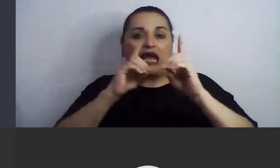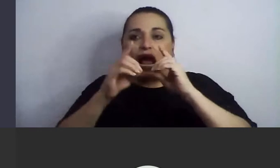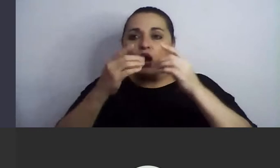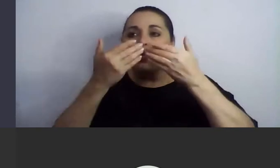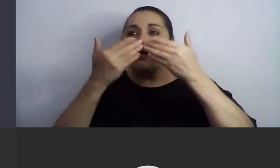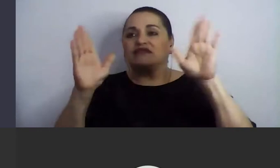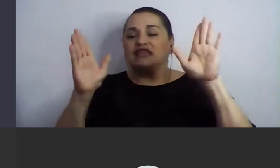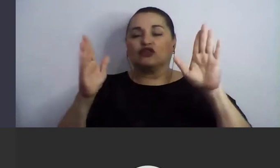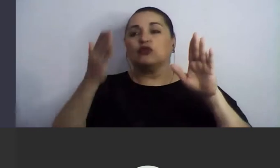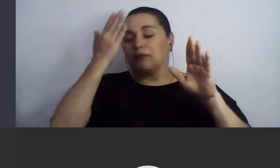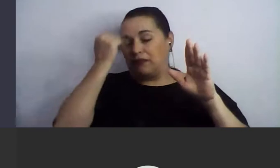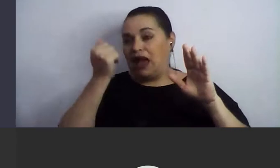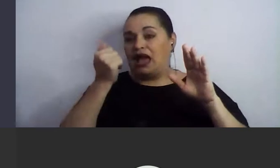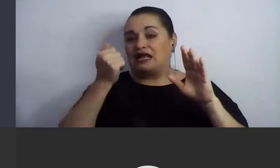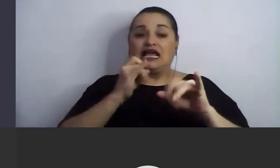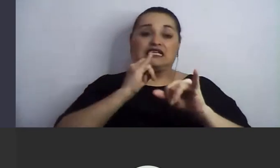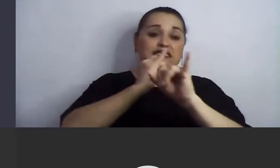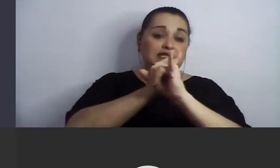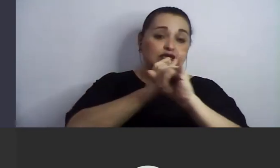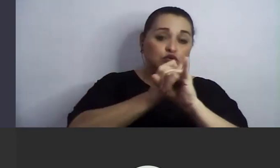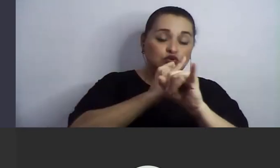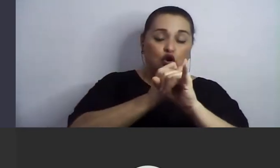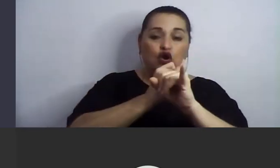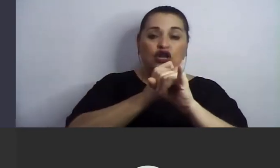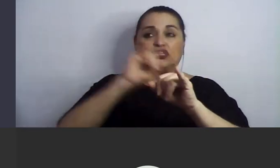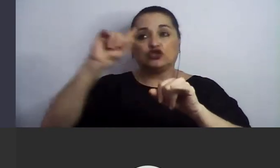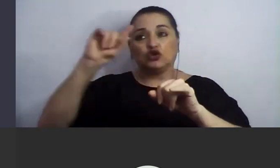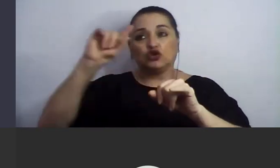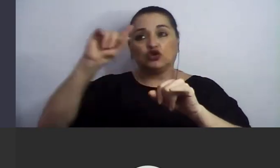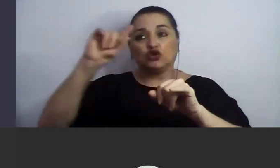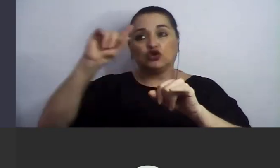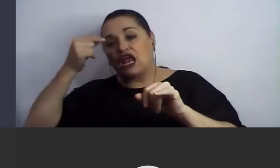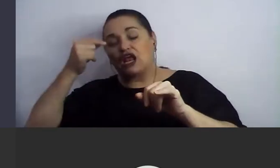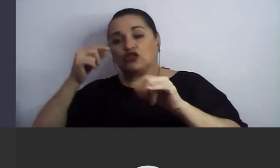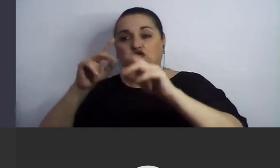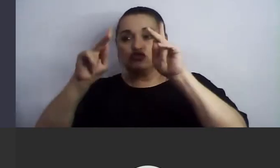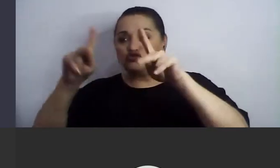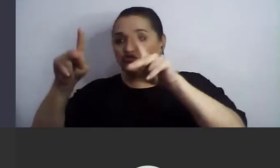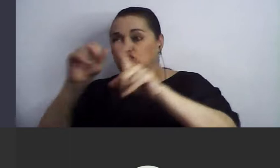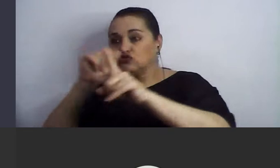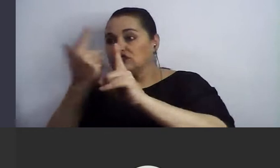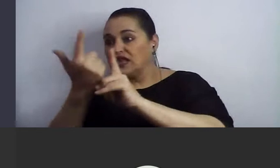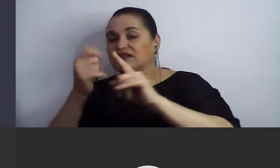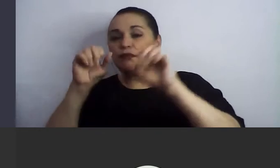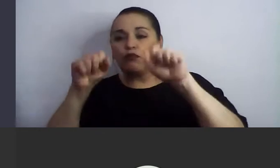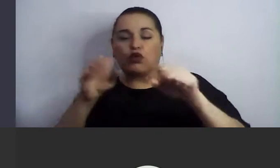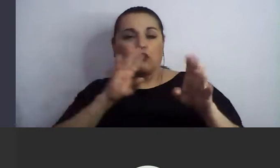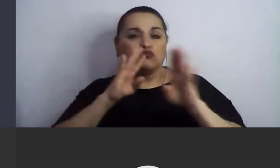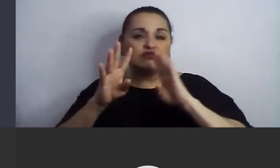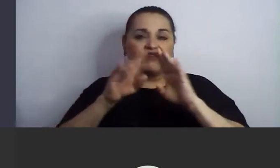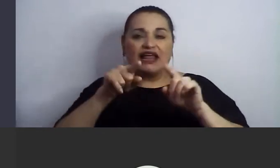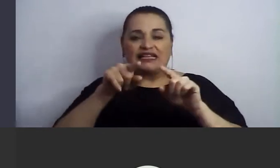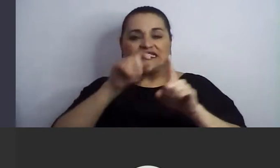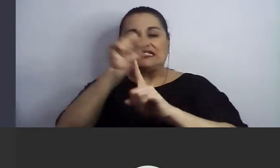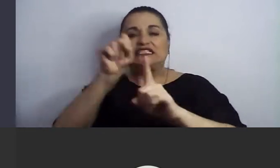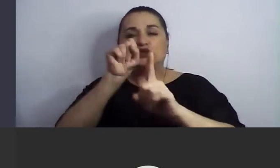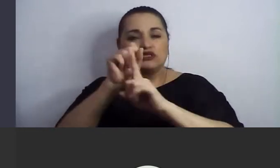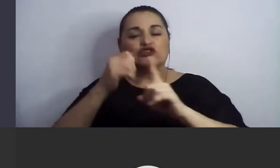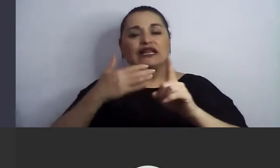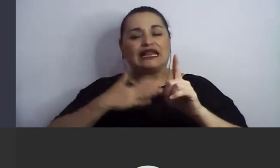para que tanto instituciones o sea gobiernos sociedad civil podamos conversar de estas situaciones y tener